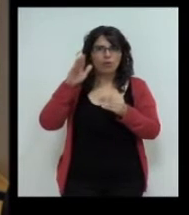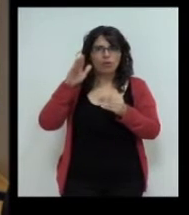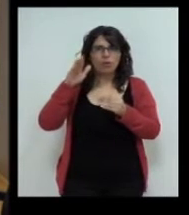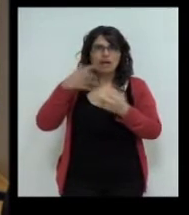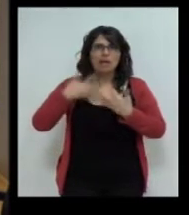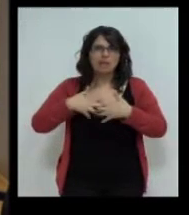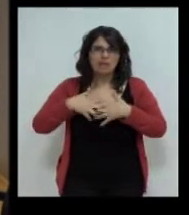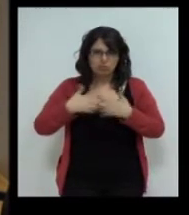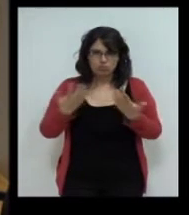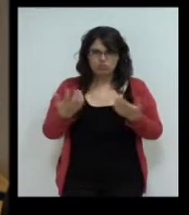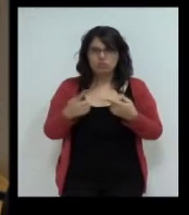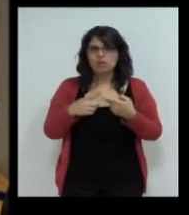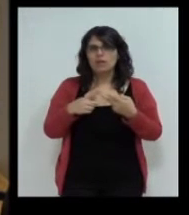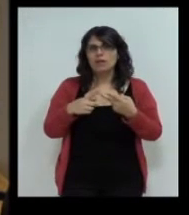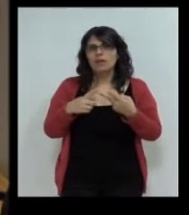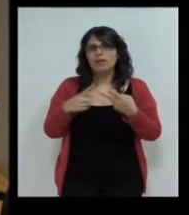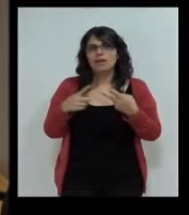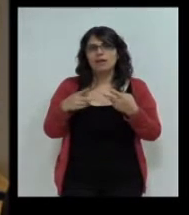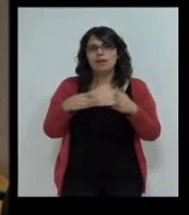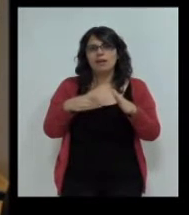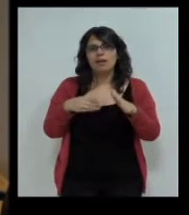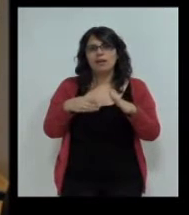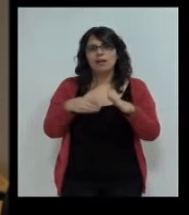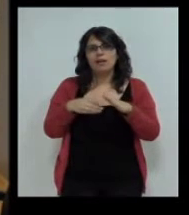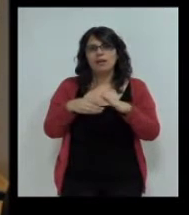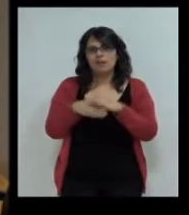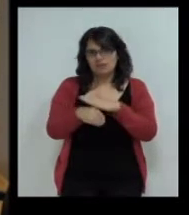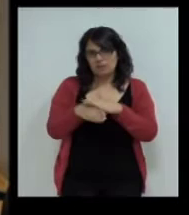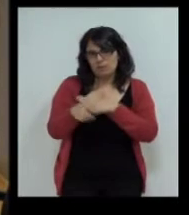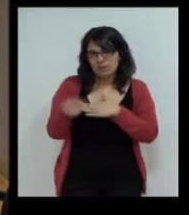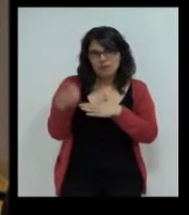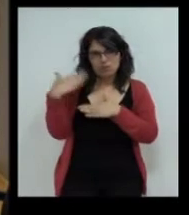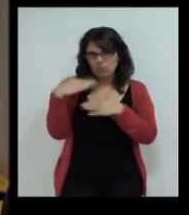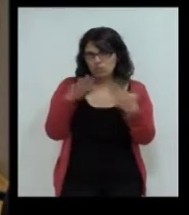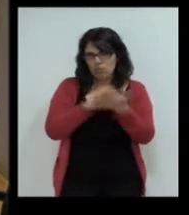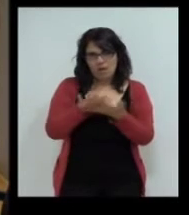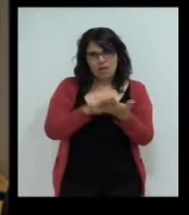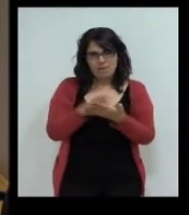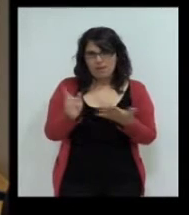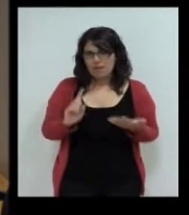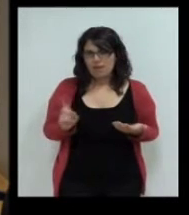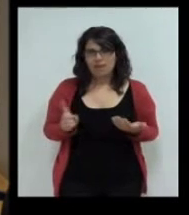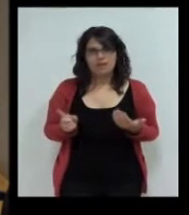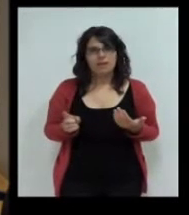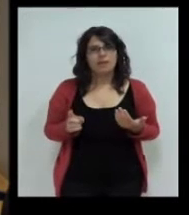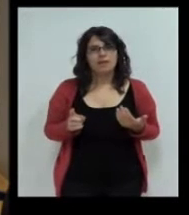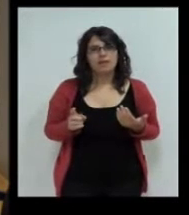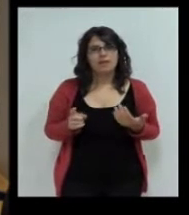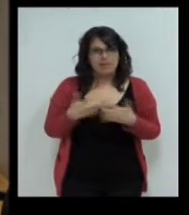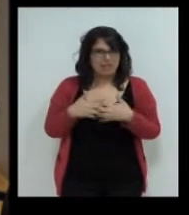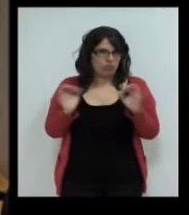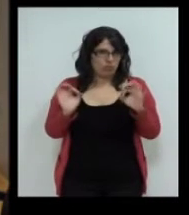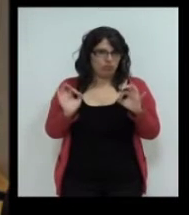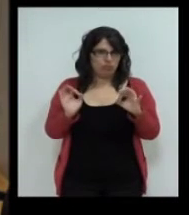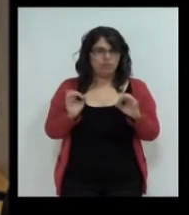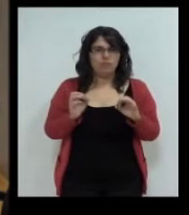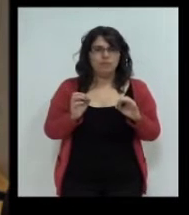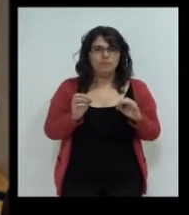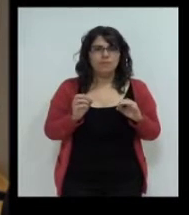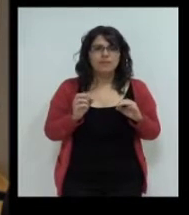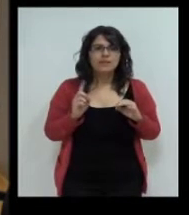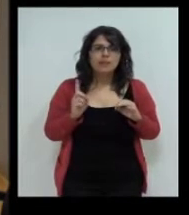de la accesibilidad a los dispositivos, y se olvida